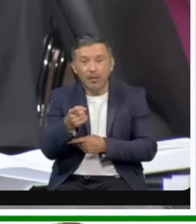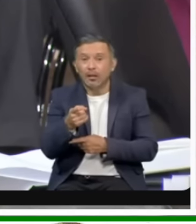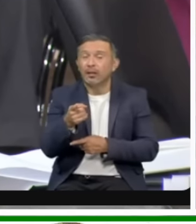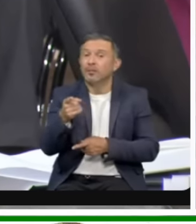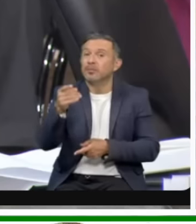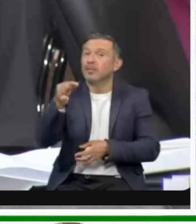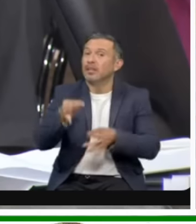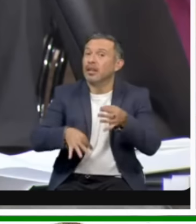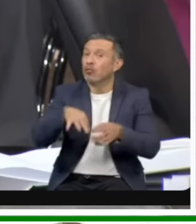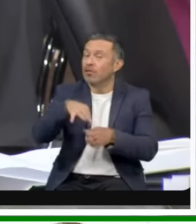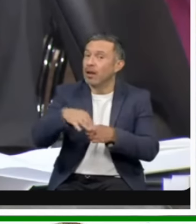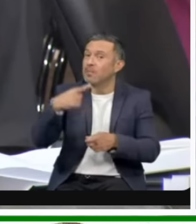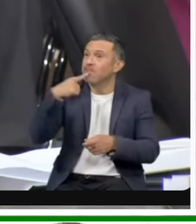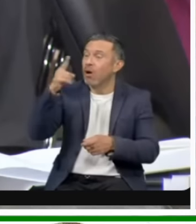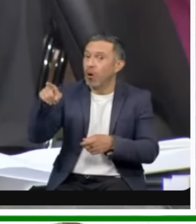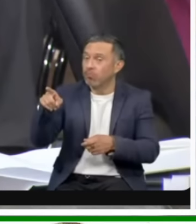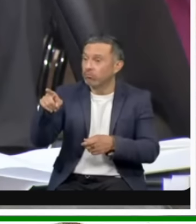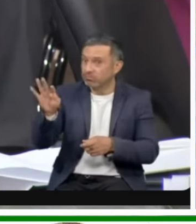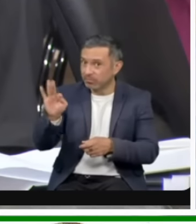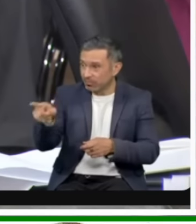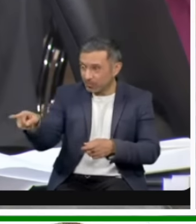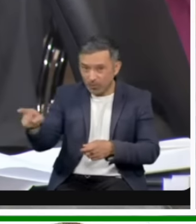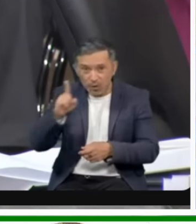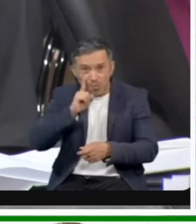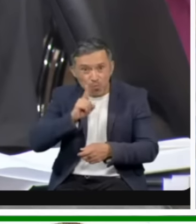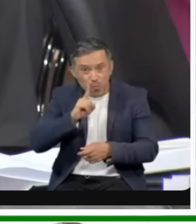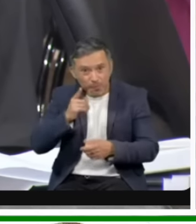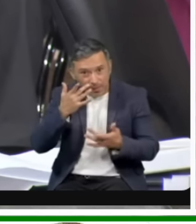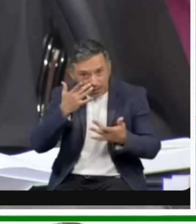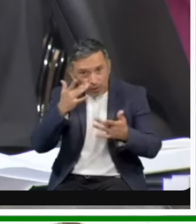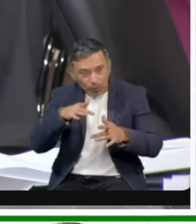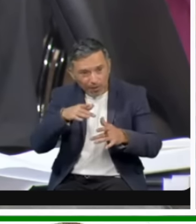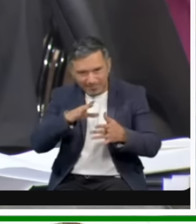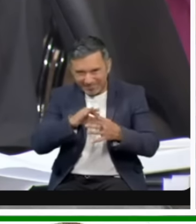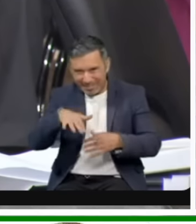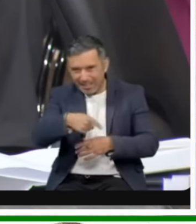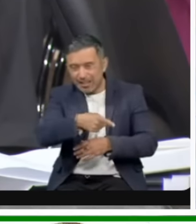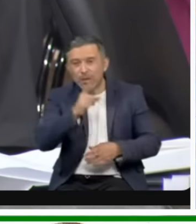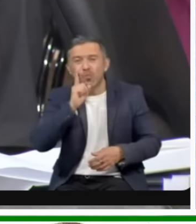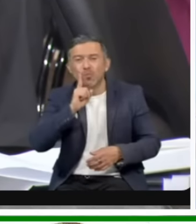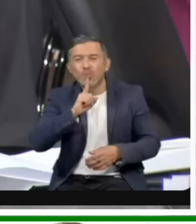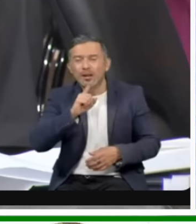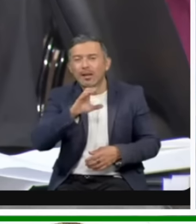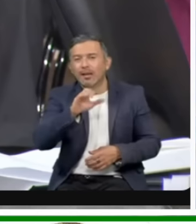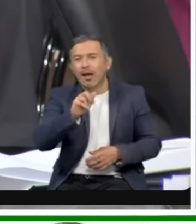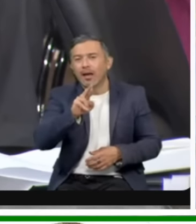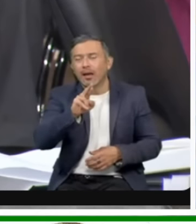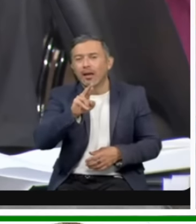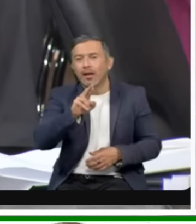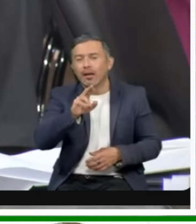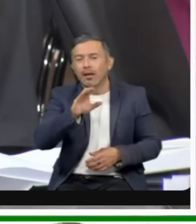tribunales a partir de que se formalice lo que nos ha informado la consejera